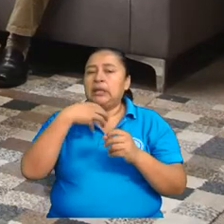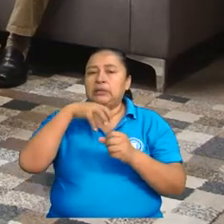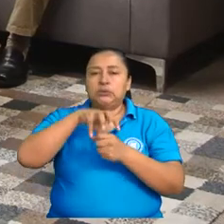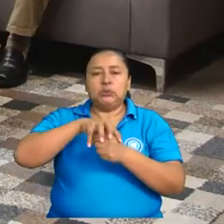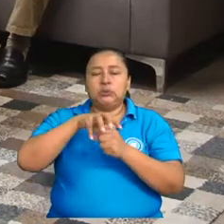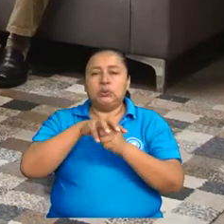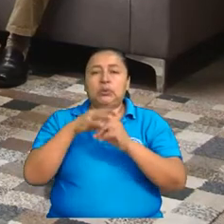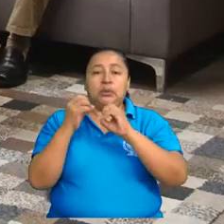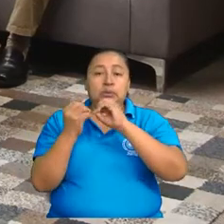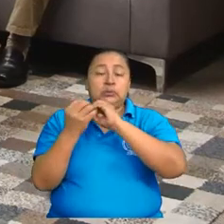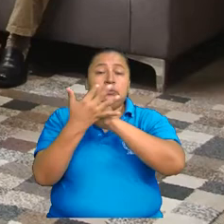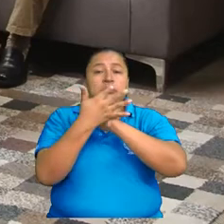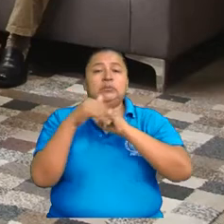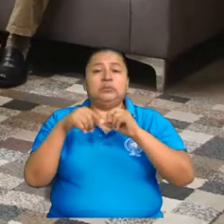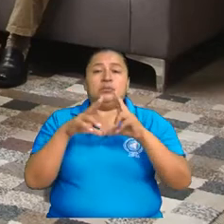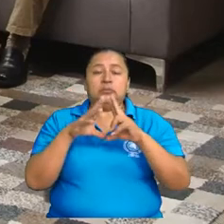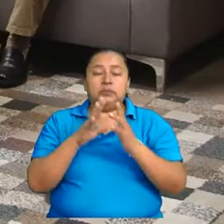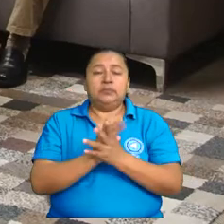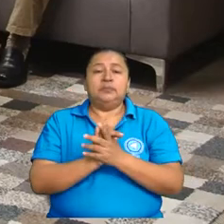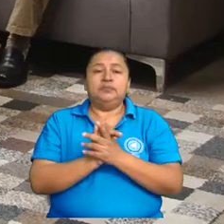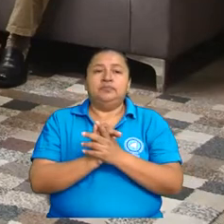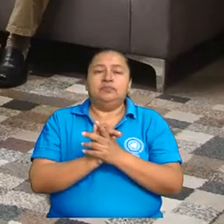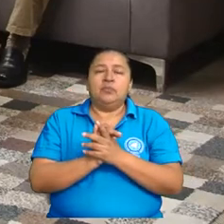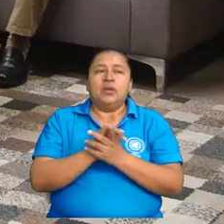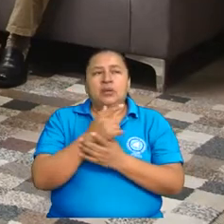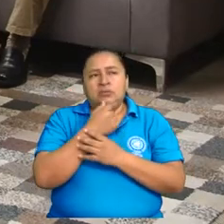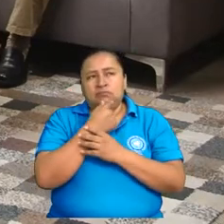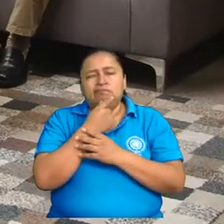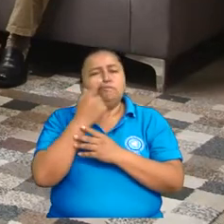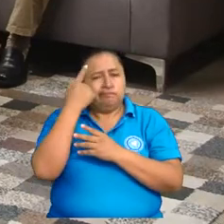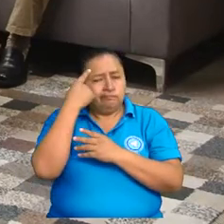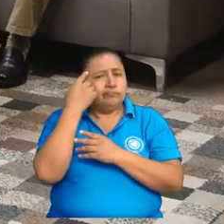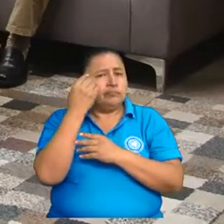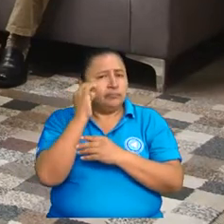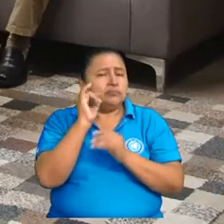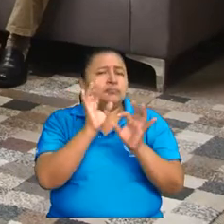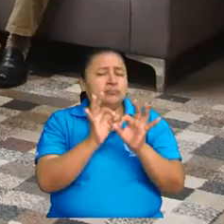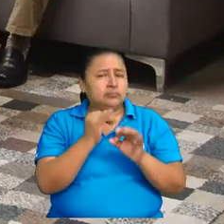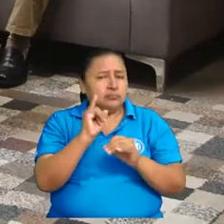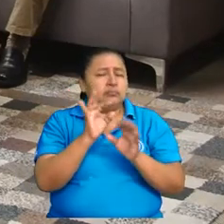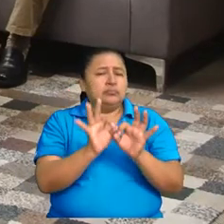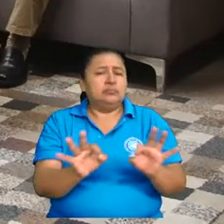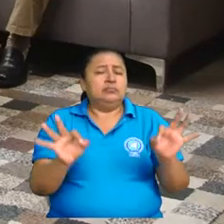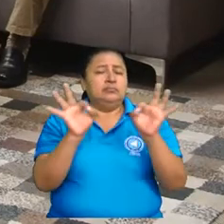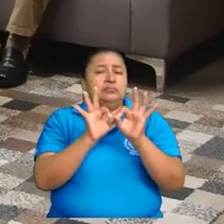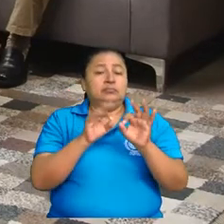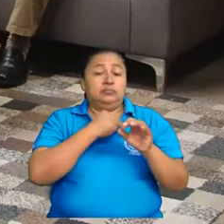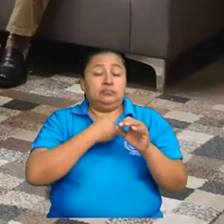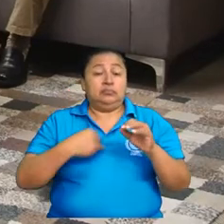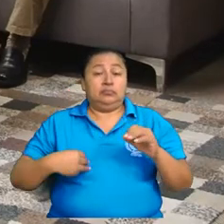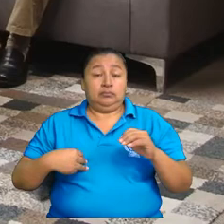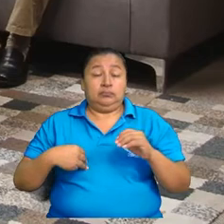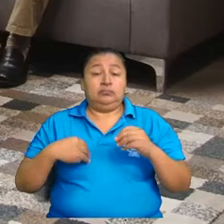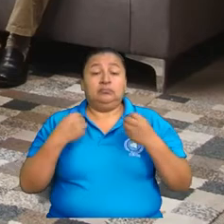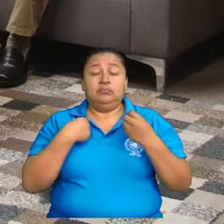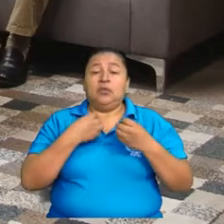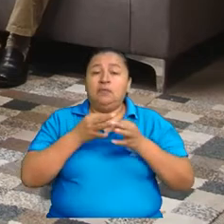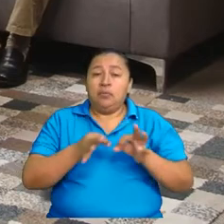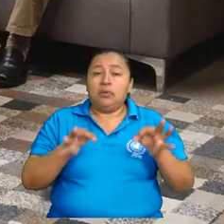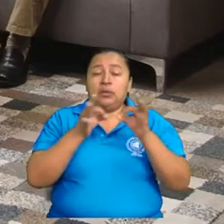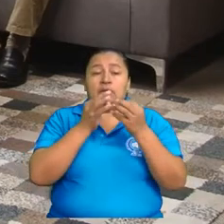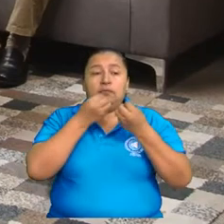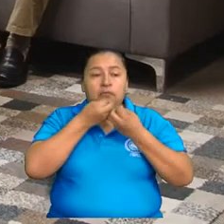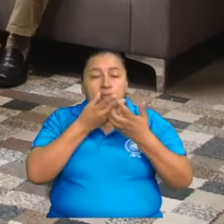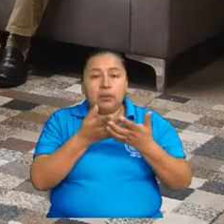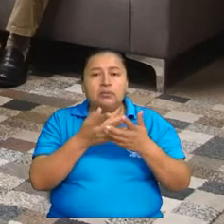o el coronavirus? Yo creo que sí, es muy importante todo el esfuerzo que el Ministerio ha realizado de poder mantener informado a nuestra población